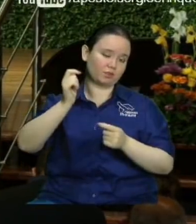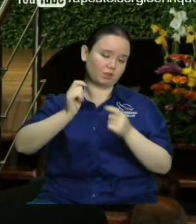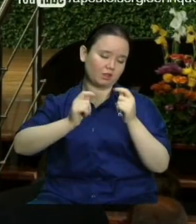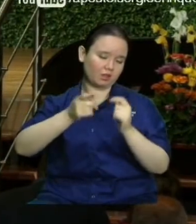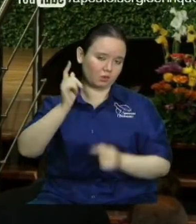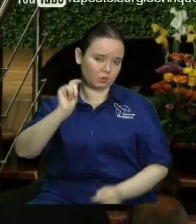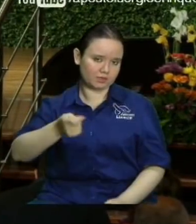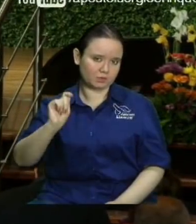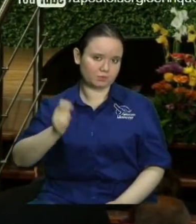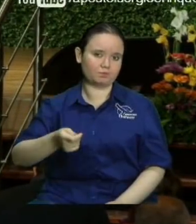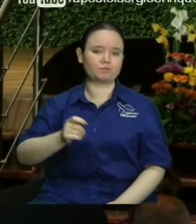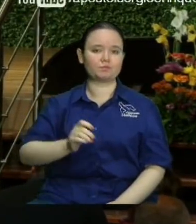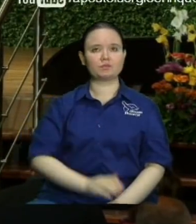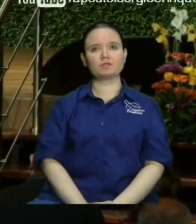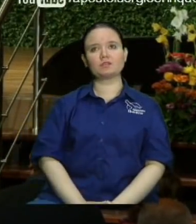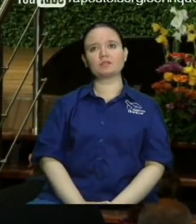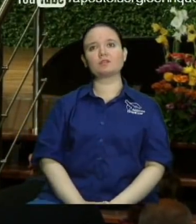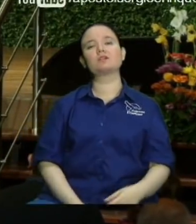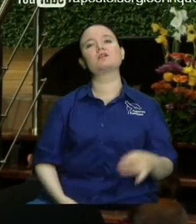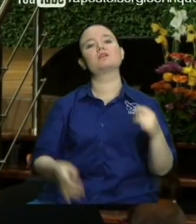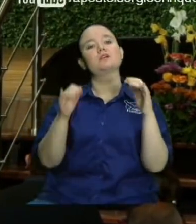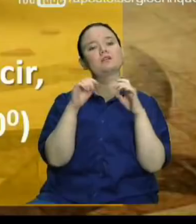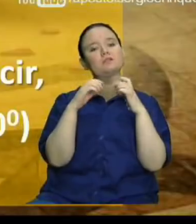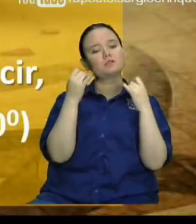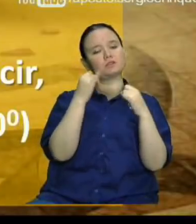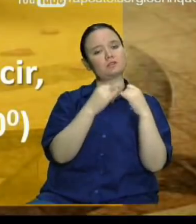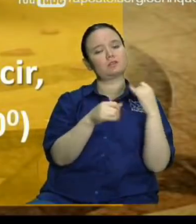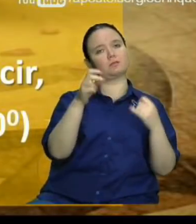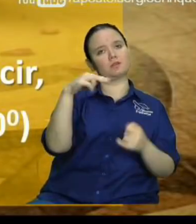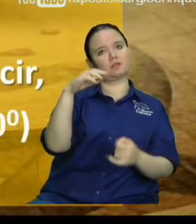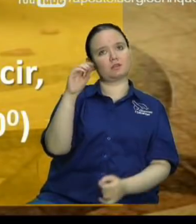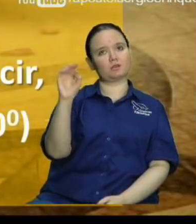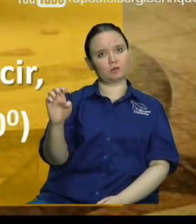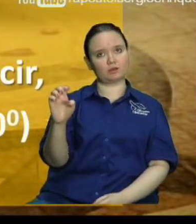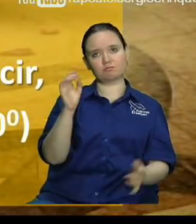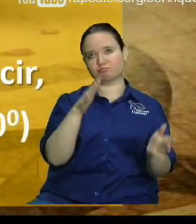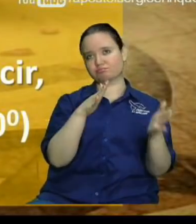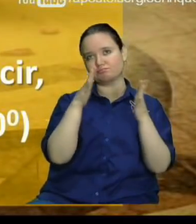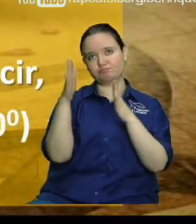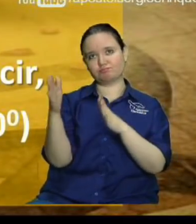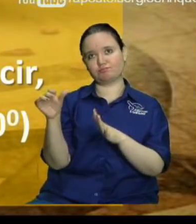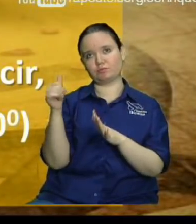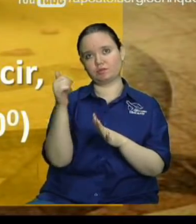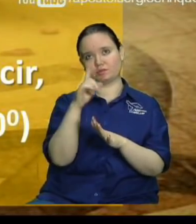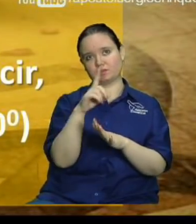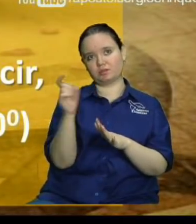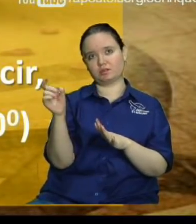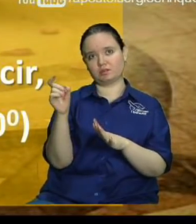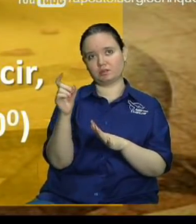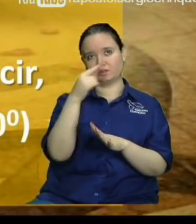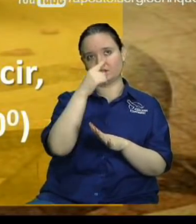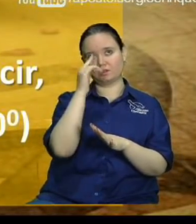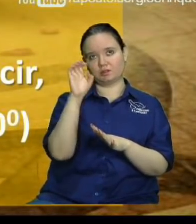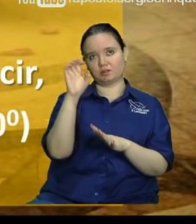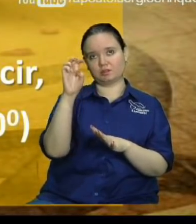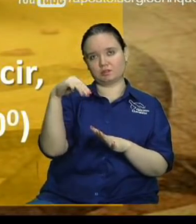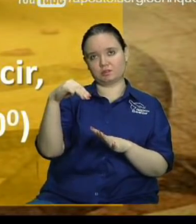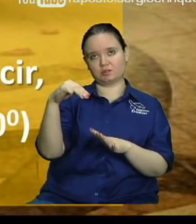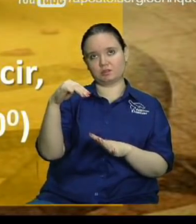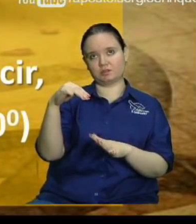vida. Termina entonces Noé su labor y viene Sem, la genealogía agarra